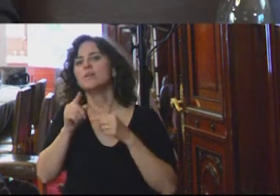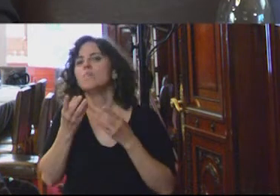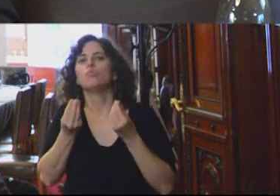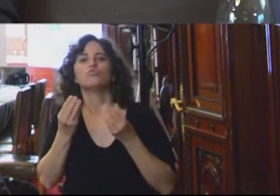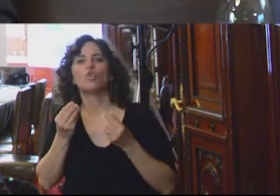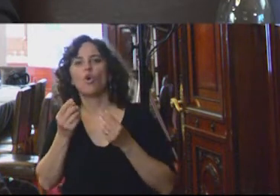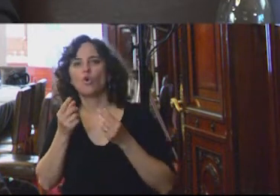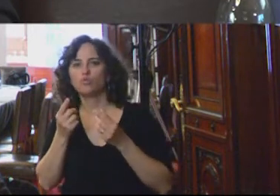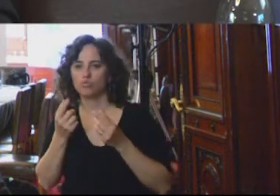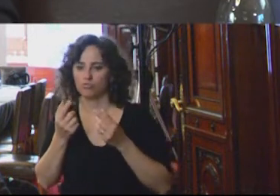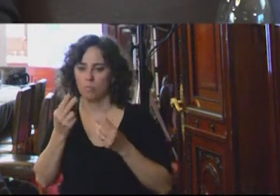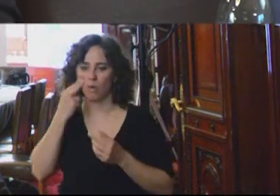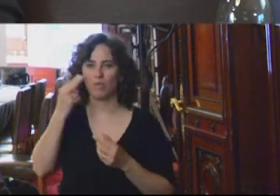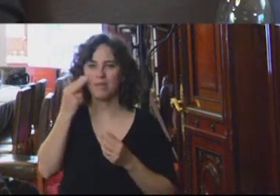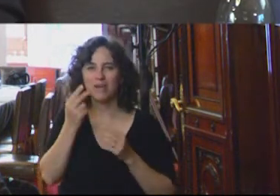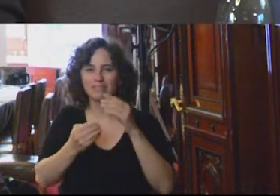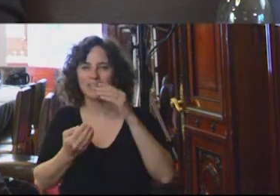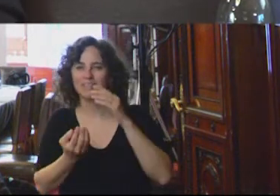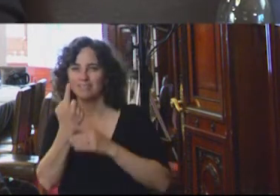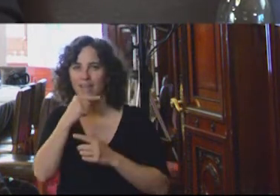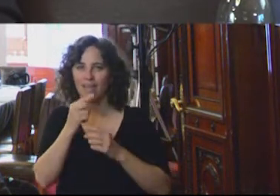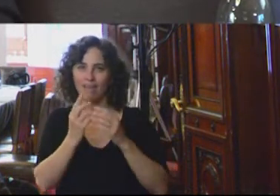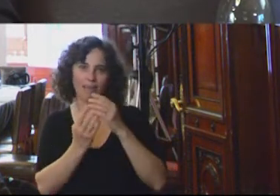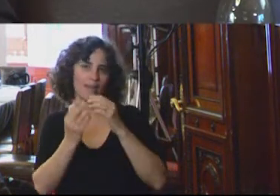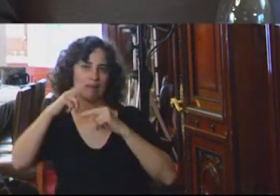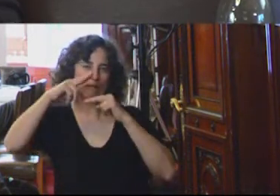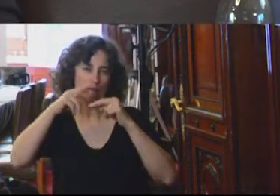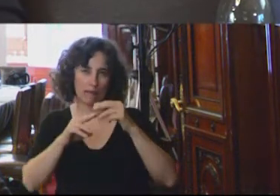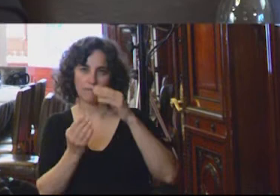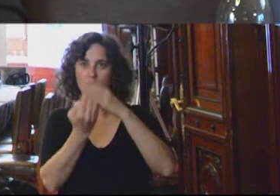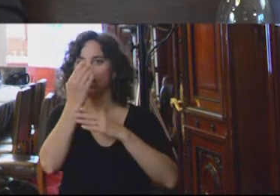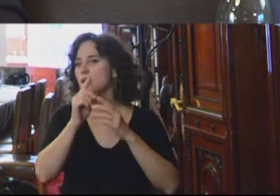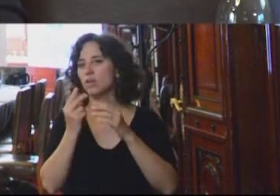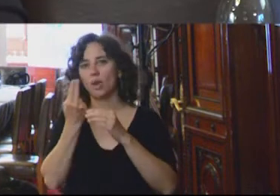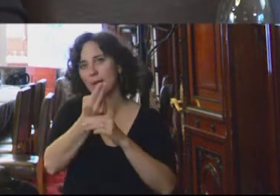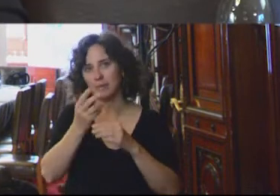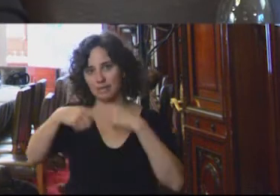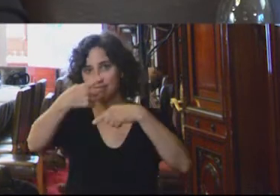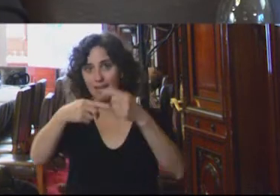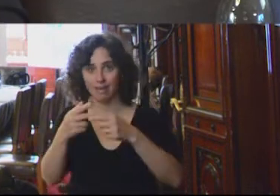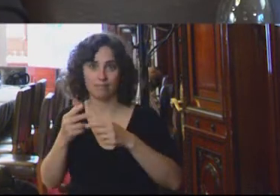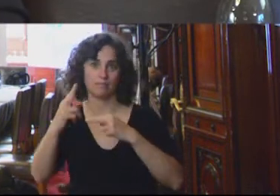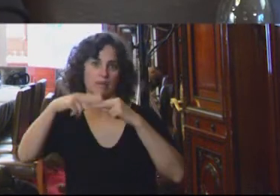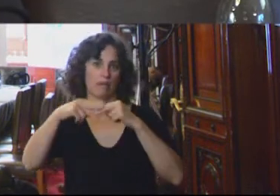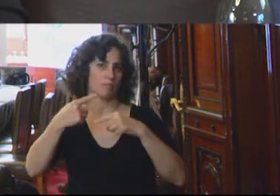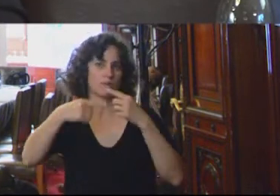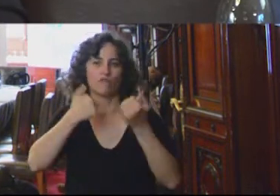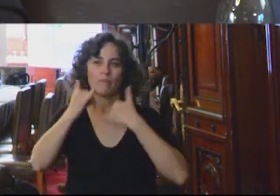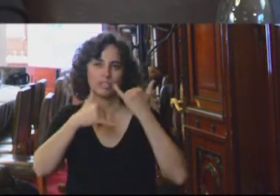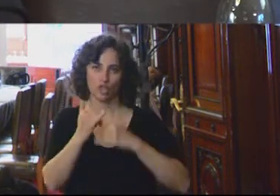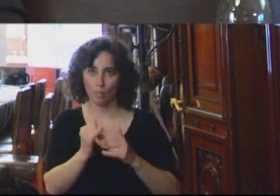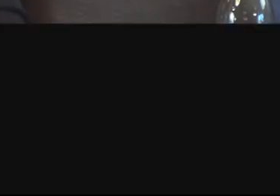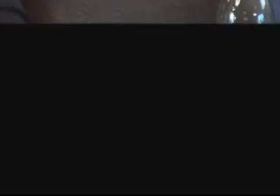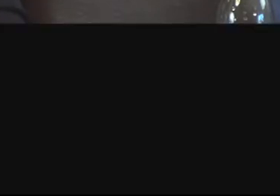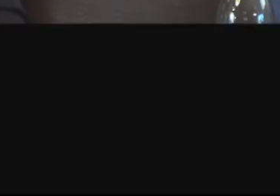ataques informáticos y hackeos que los dejaron inoperativos. En el caso del medio digital Ecuador en Vivo, se llegó incluso a alterar su contenido para